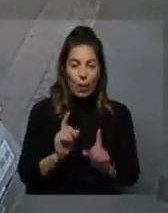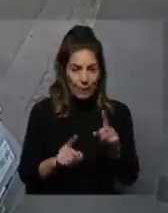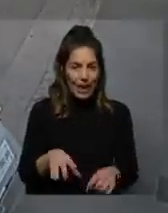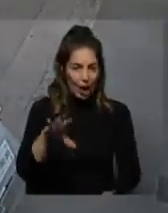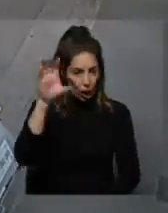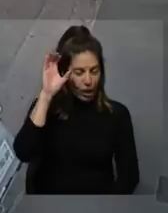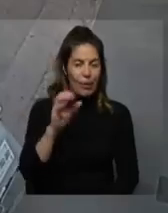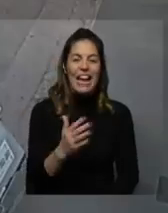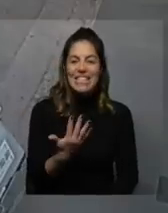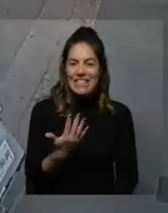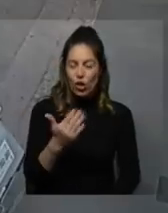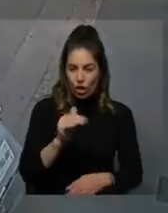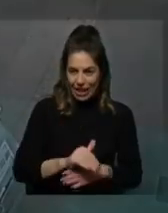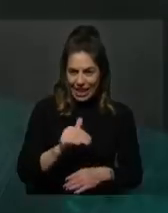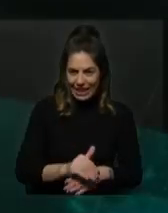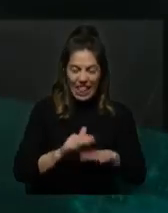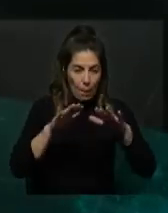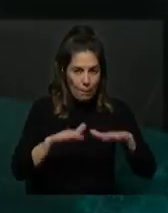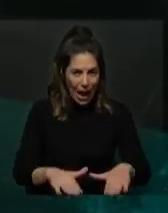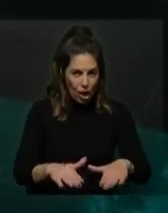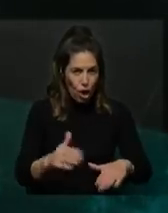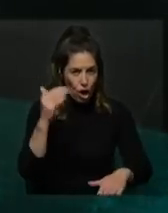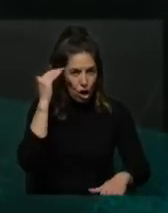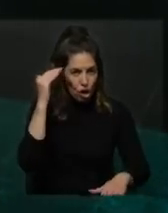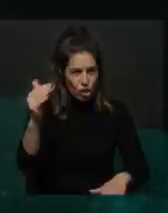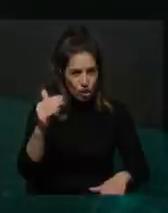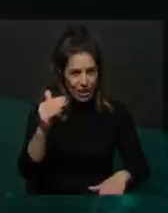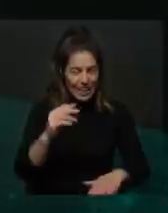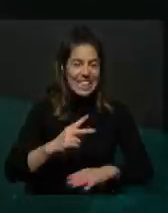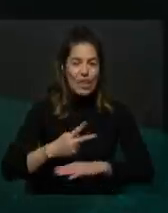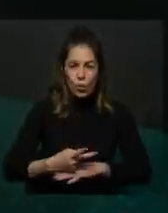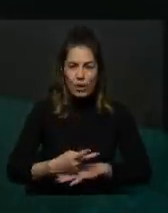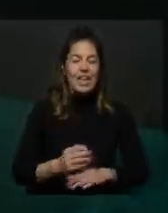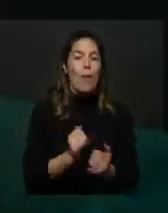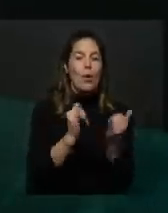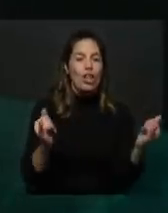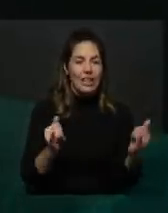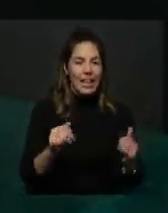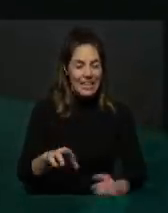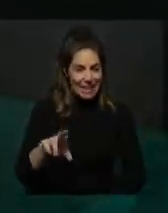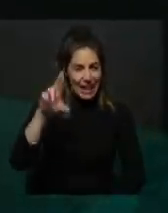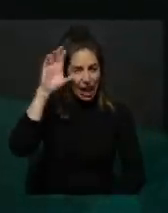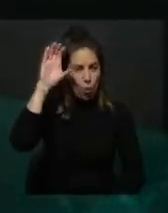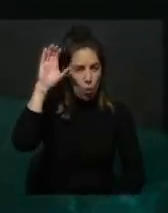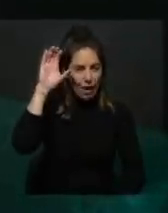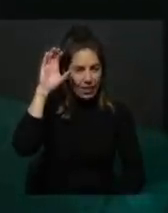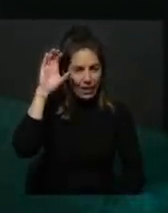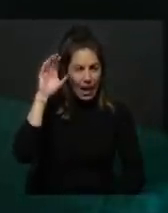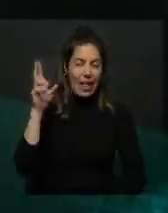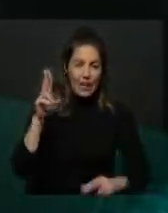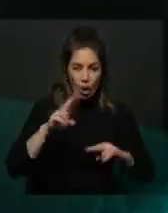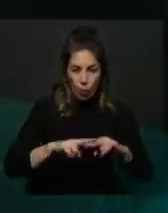Porque a las 5 de la tarde hoy hay paro Desde esa hora los docentes de enseñanza secundaria por el día que se conmemora hoy de los mártires